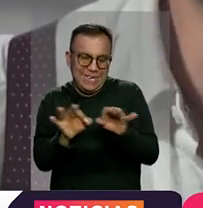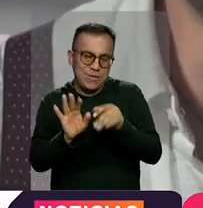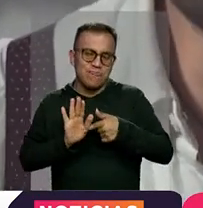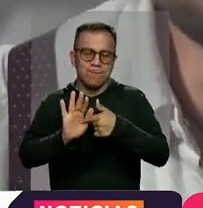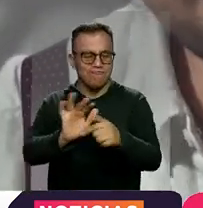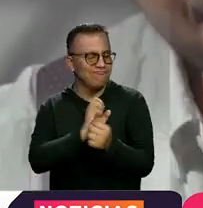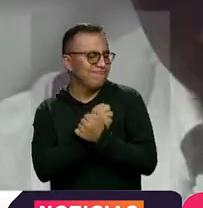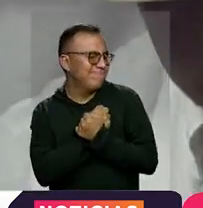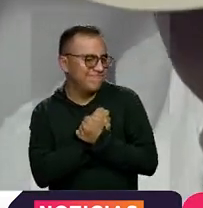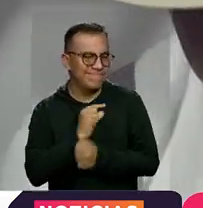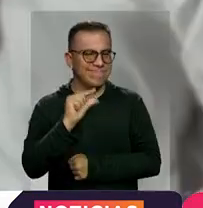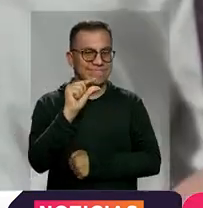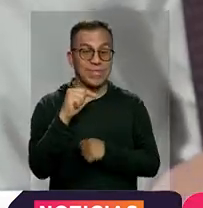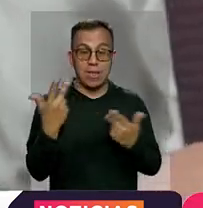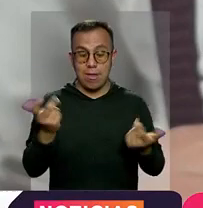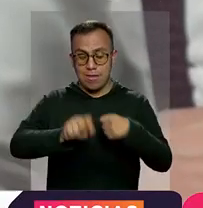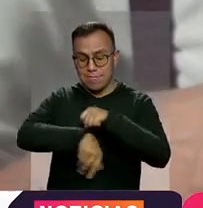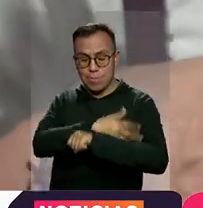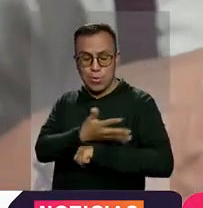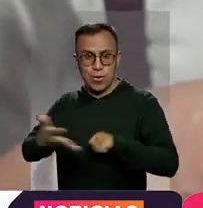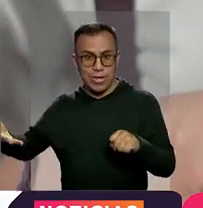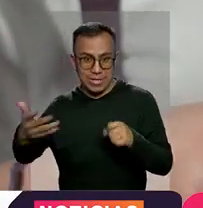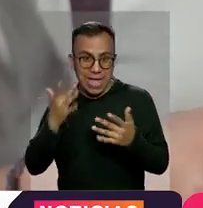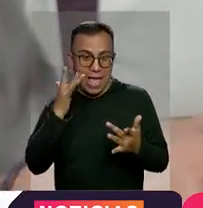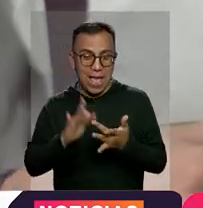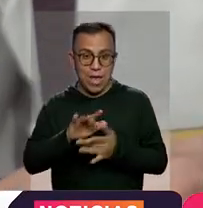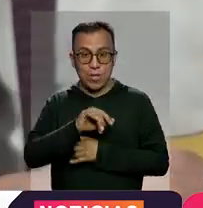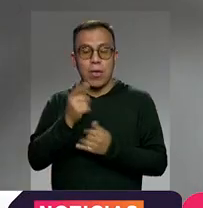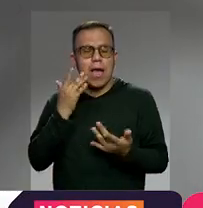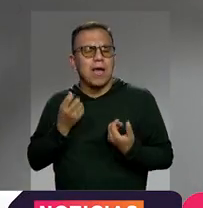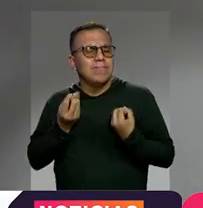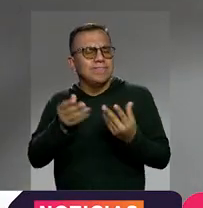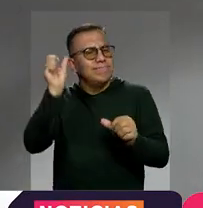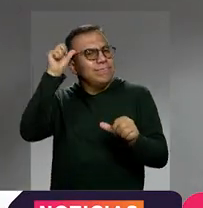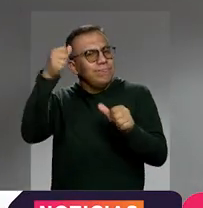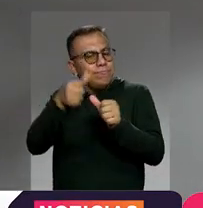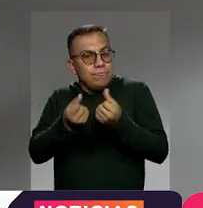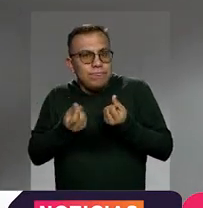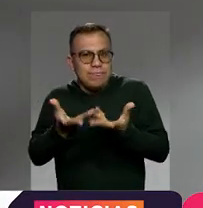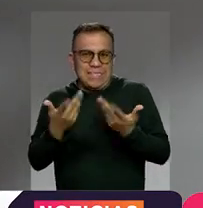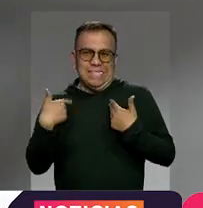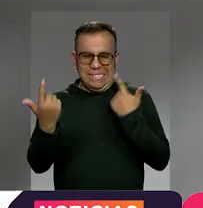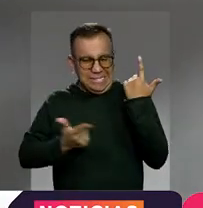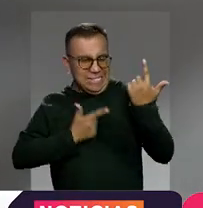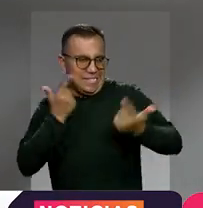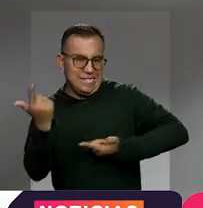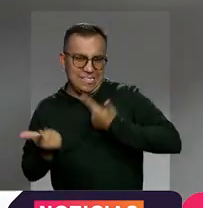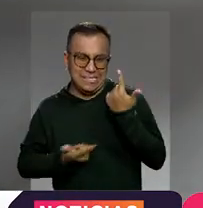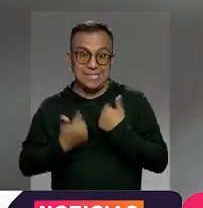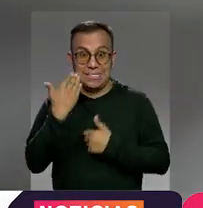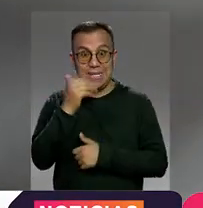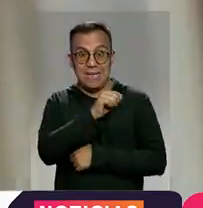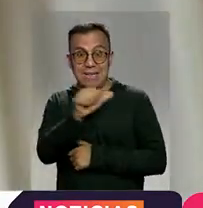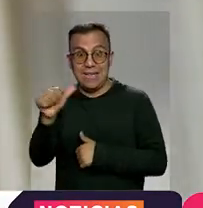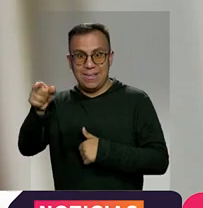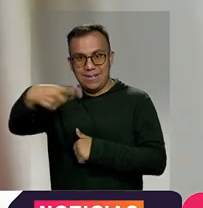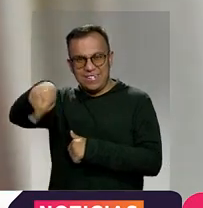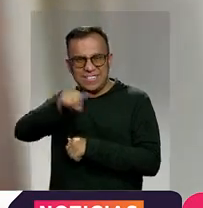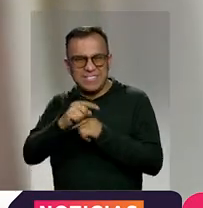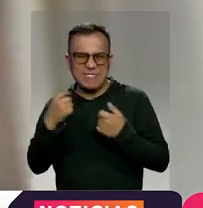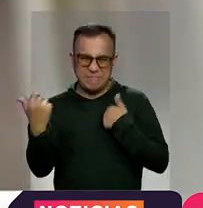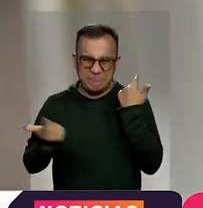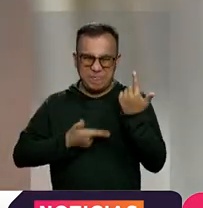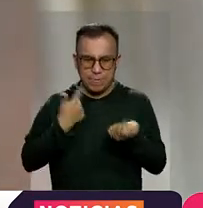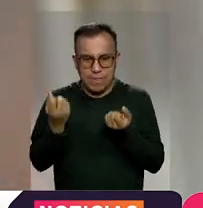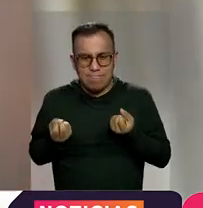de Amor. Con un lenguaje poético, Blue rinde un homenaje a las más guerreras y valientes. Un homenaje a todas las que han